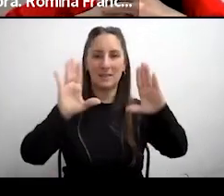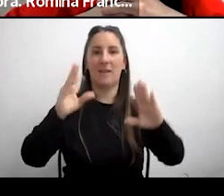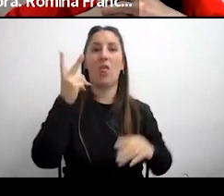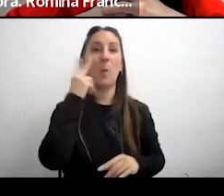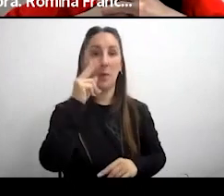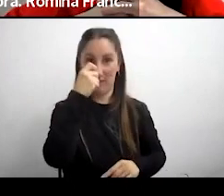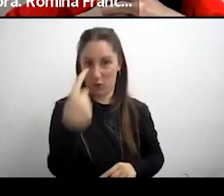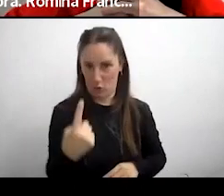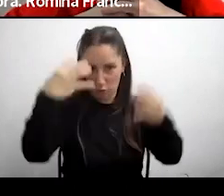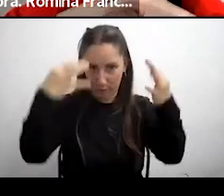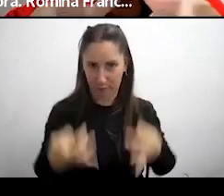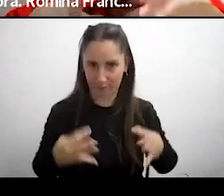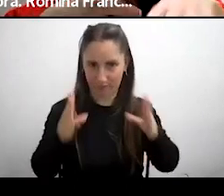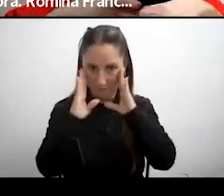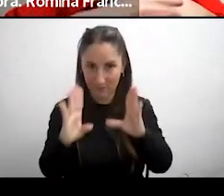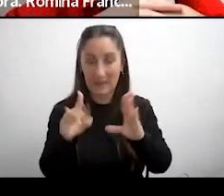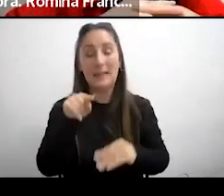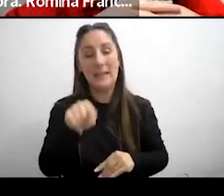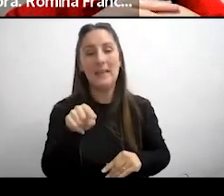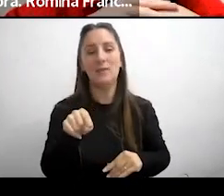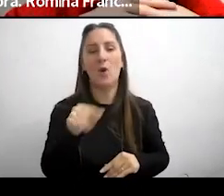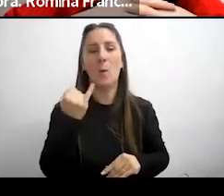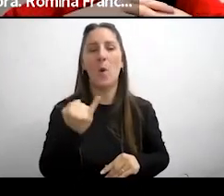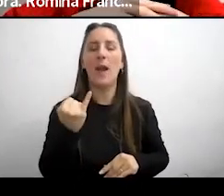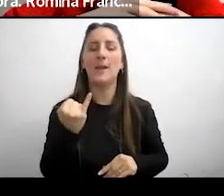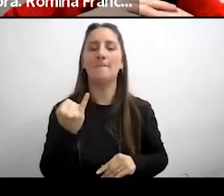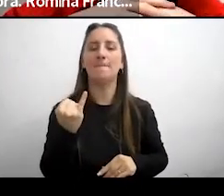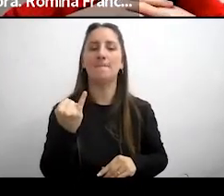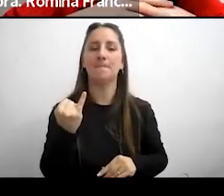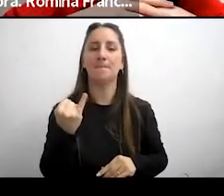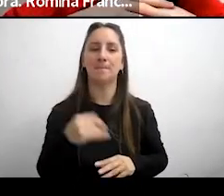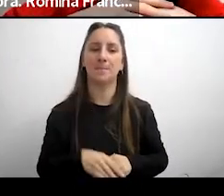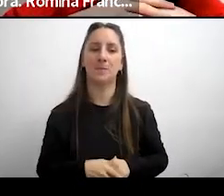2021. Bueno, esto va a tener un poquito el